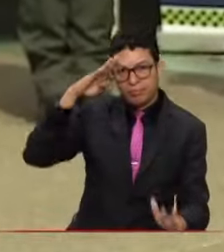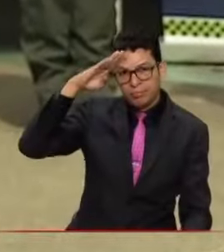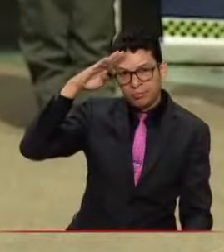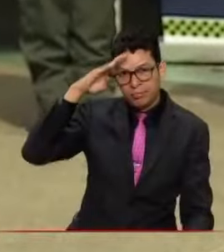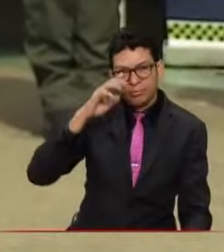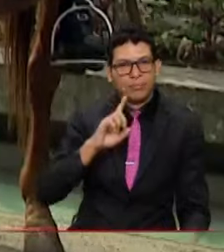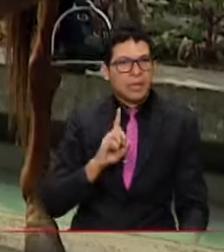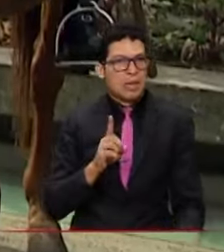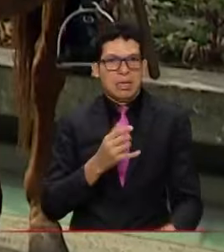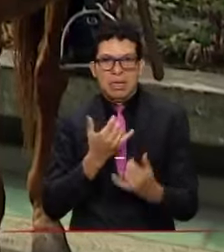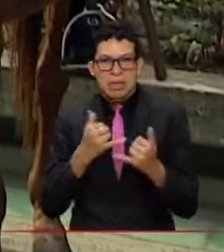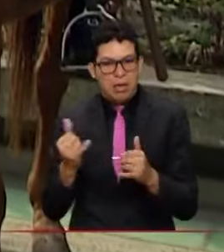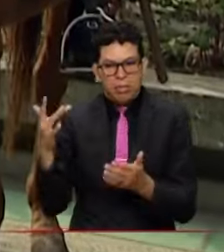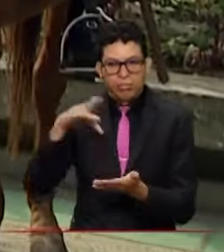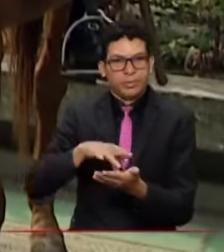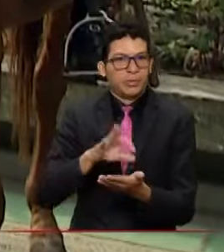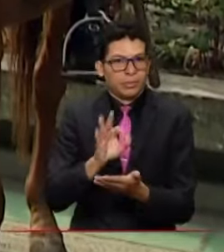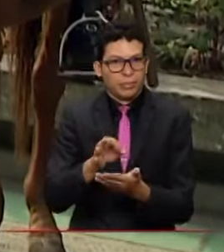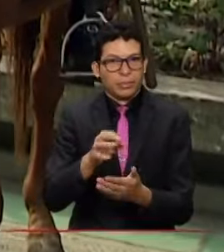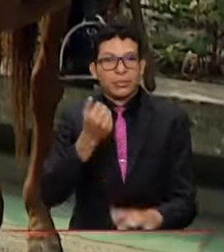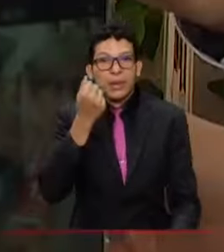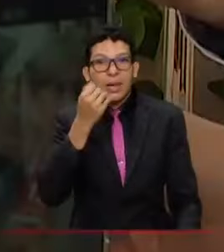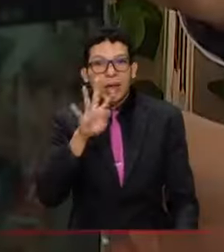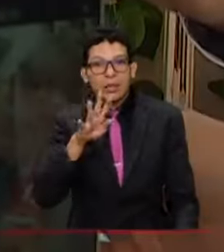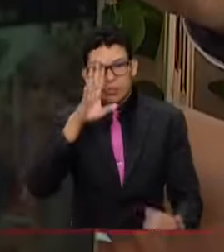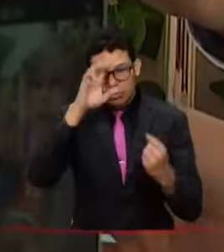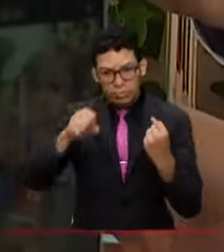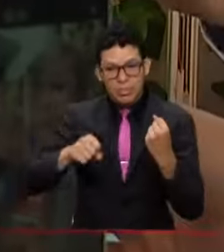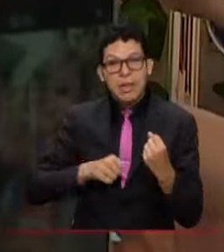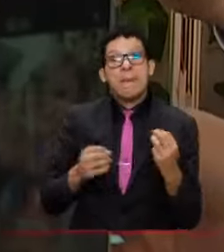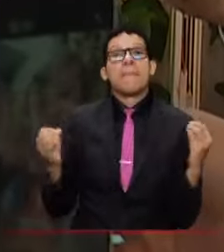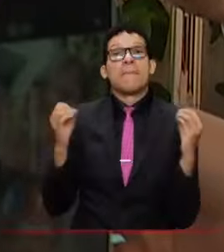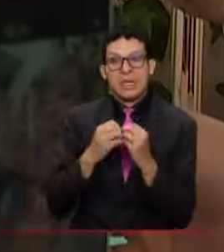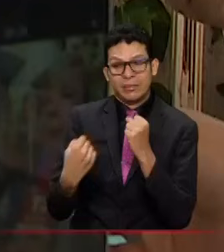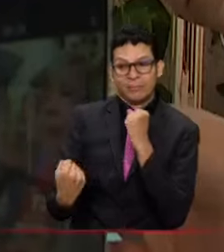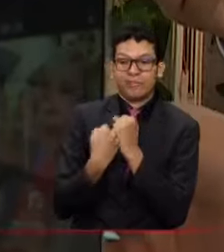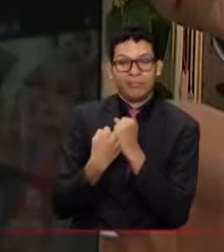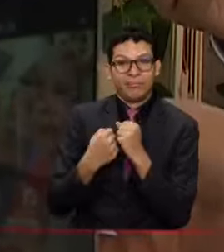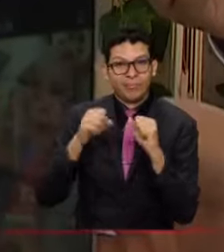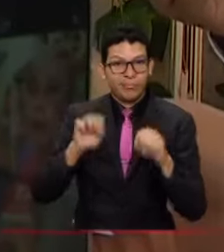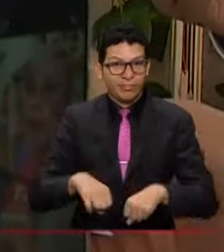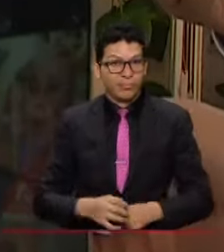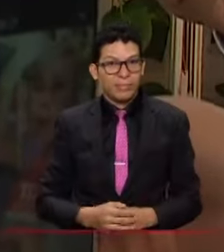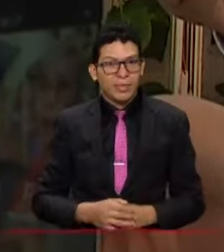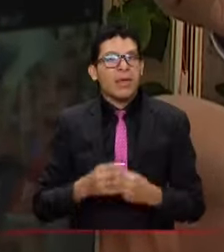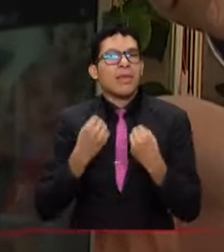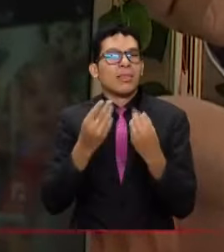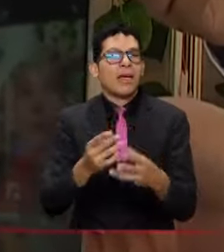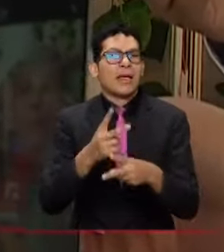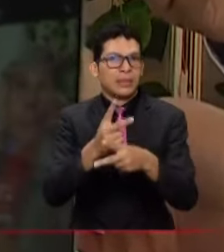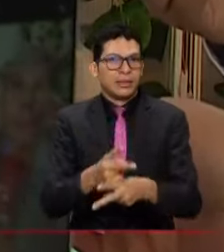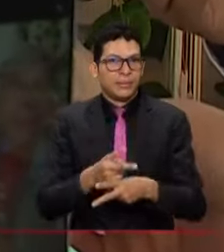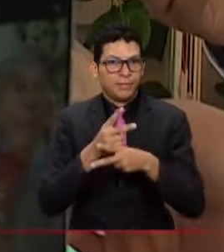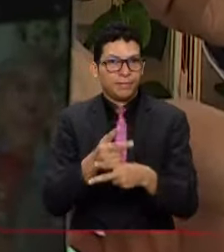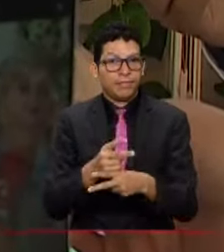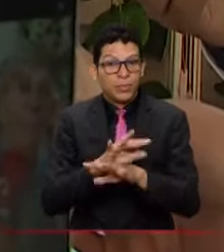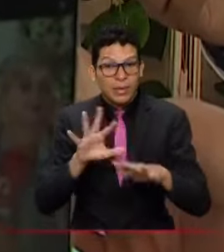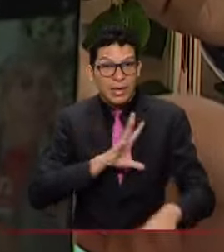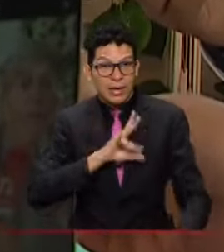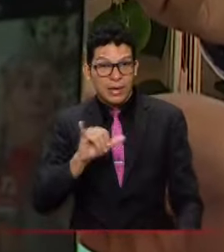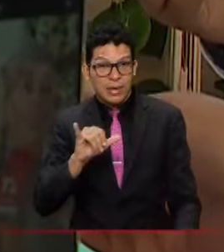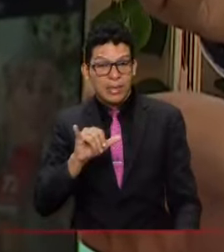ya está ya acaban de llegar 14 batallones más que nos van a apoyar para poder darle seguridad no solamente a